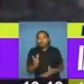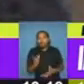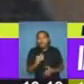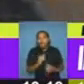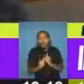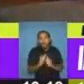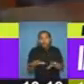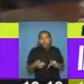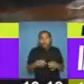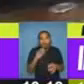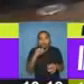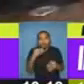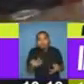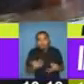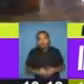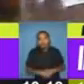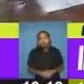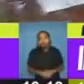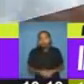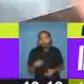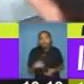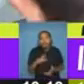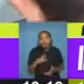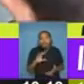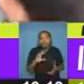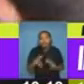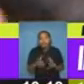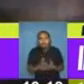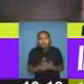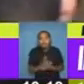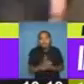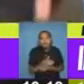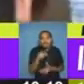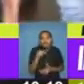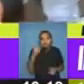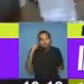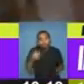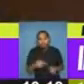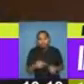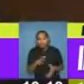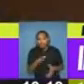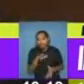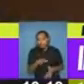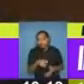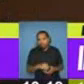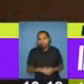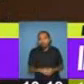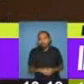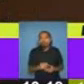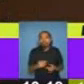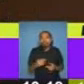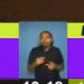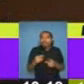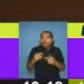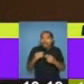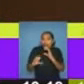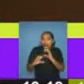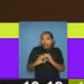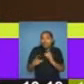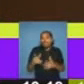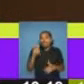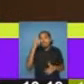Entonces el el camino es este la intercomunicación no solamente con la policía nuestro ministro de seguridad